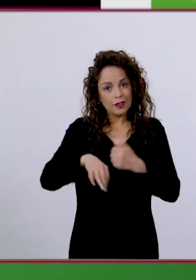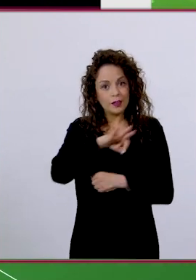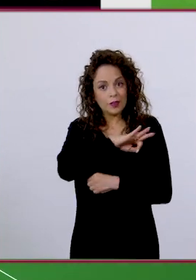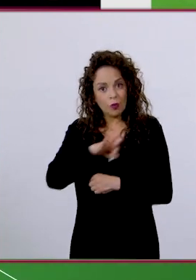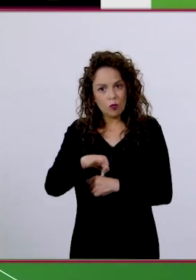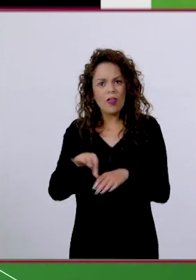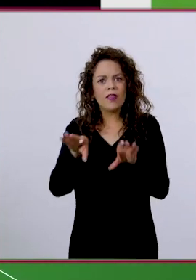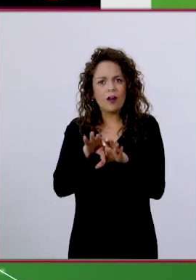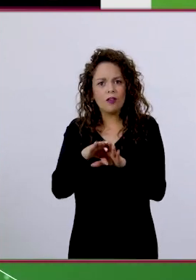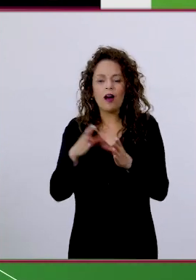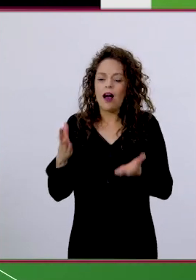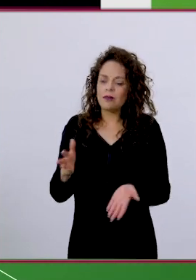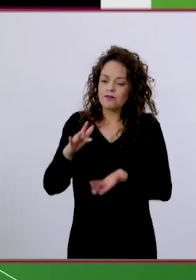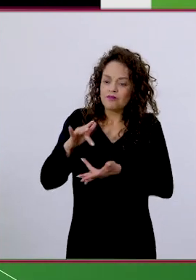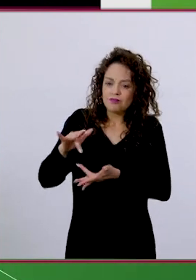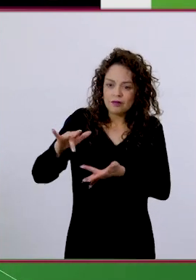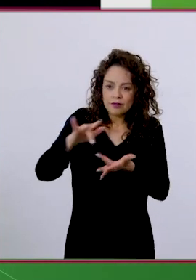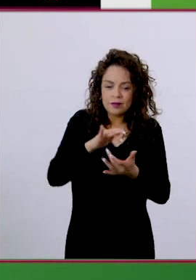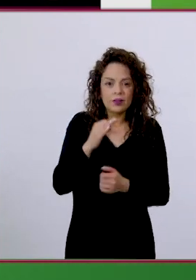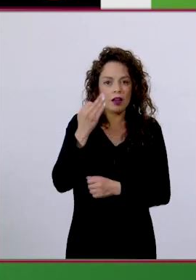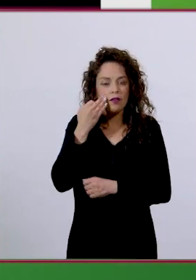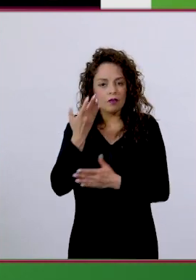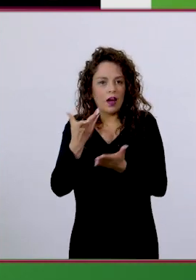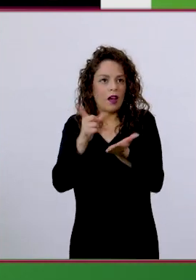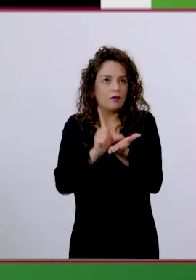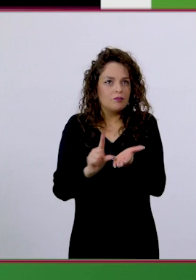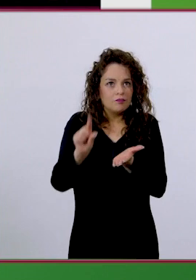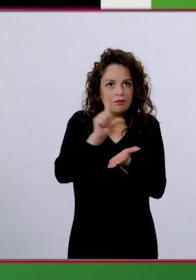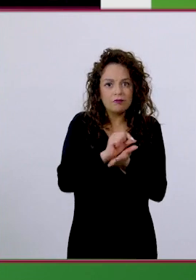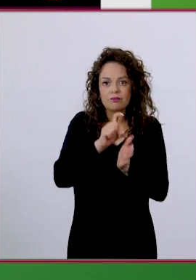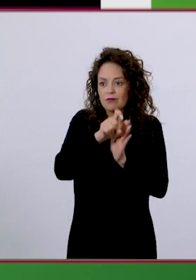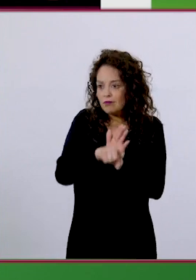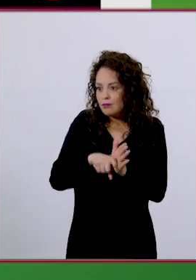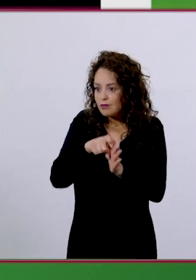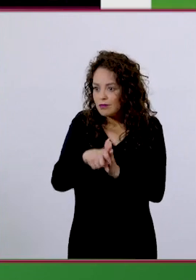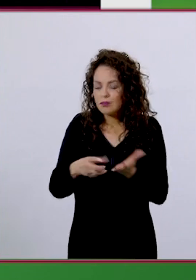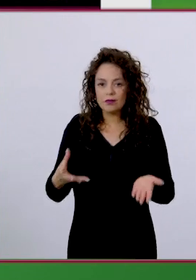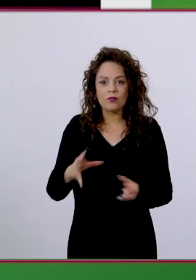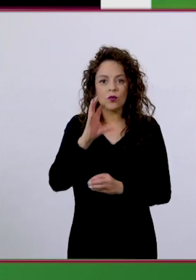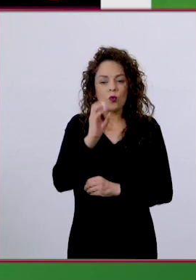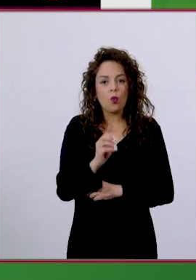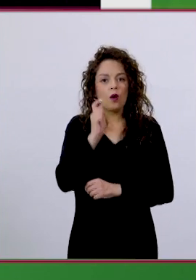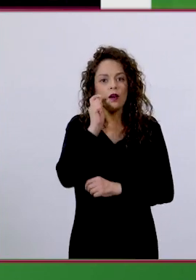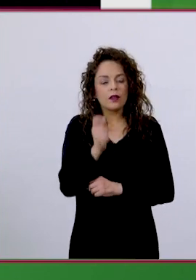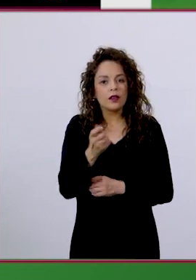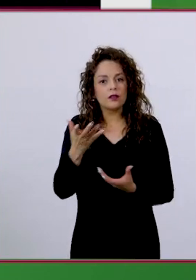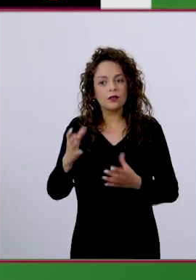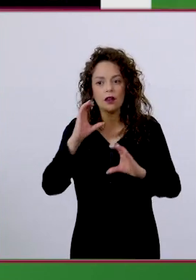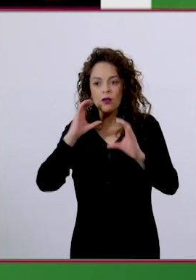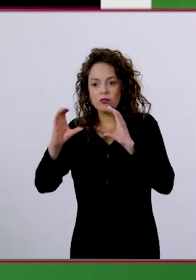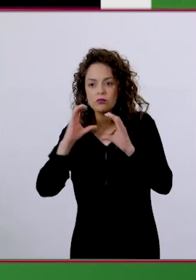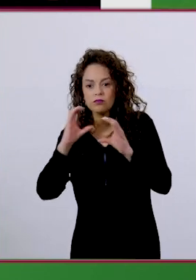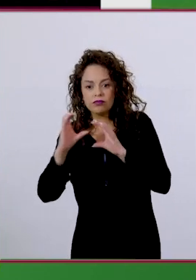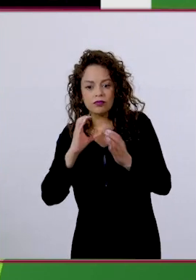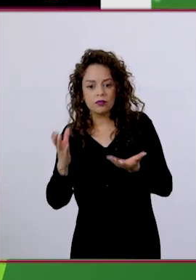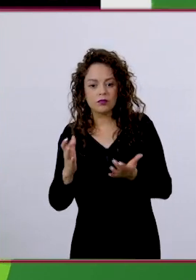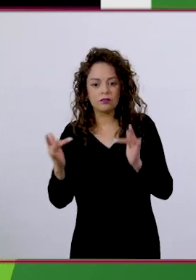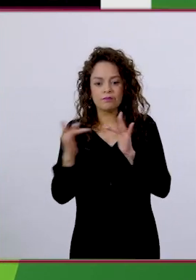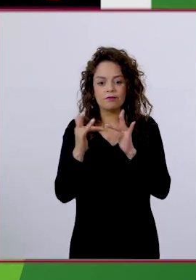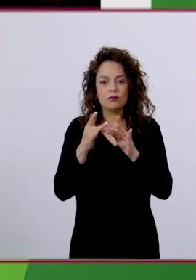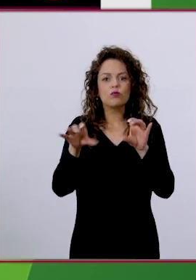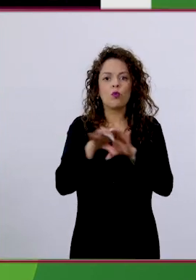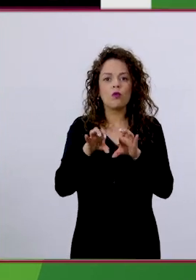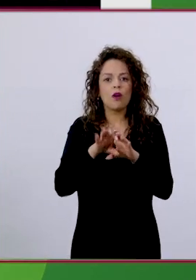redes sociales, compartirlo, no sé, a través de la comunicación, por